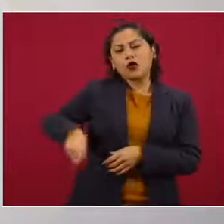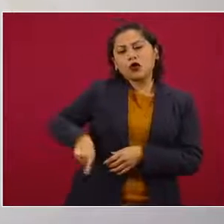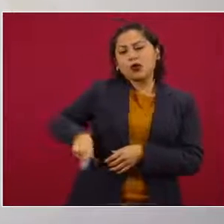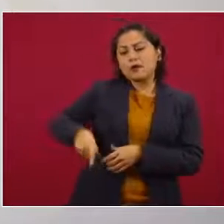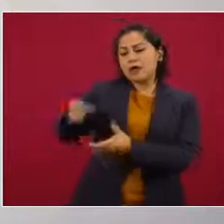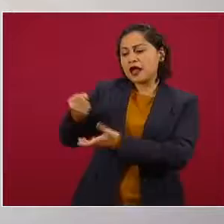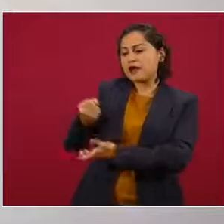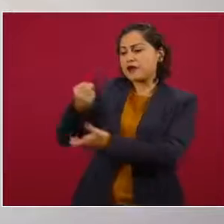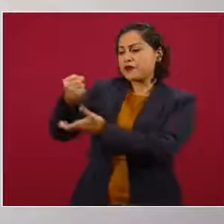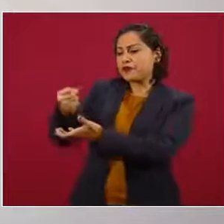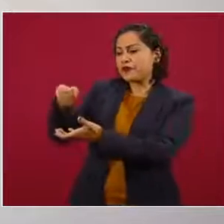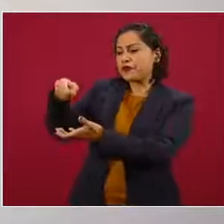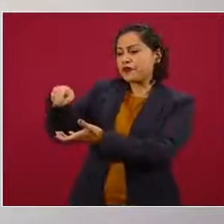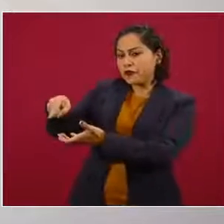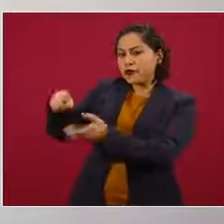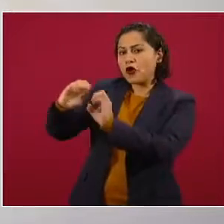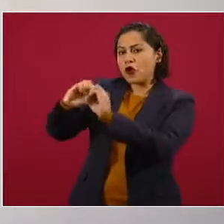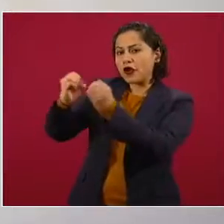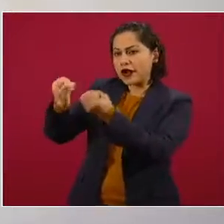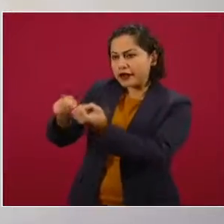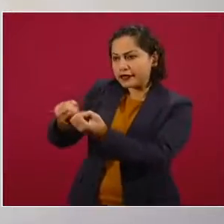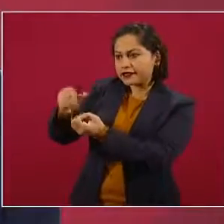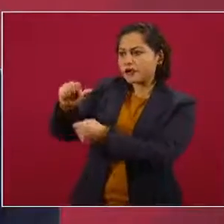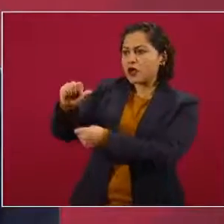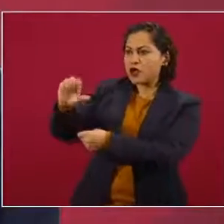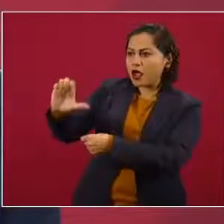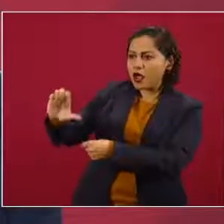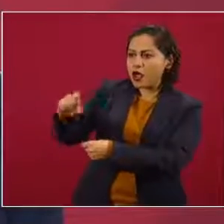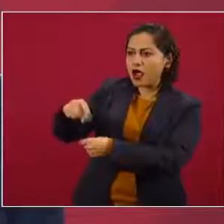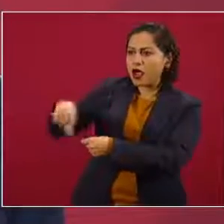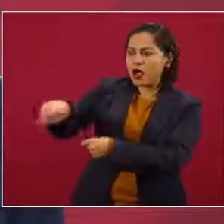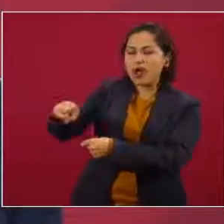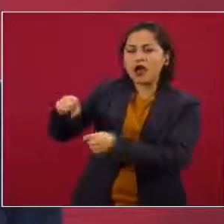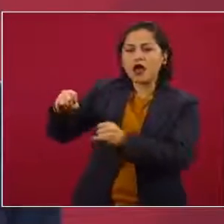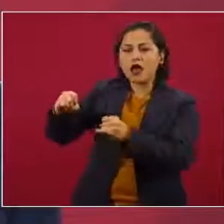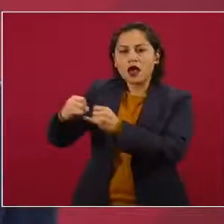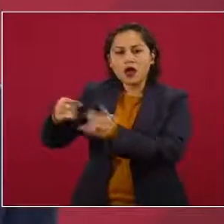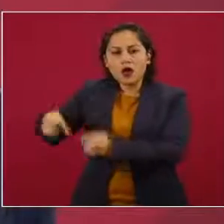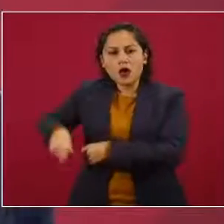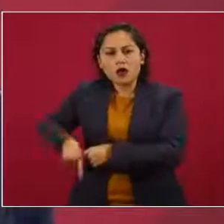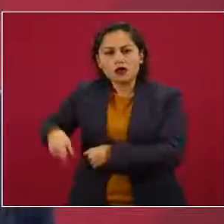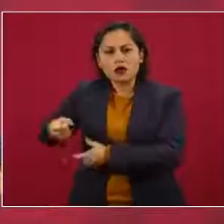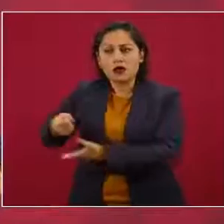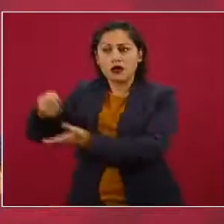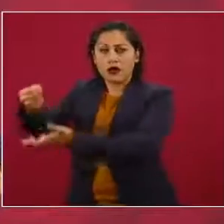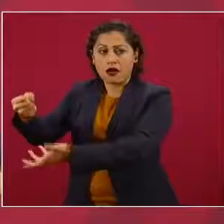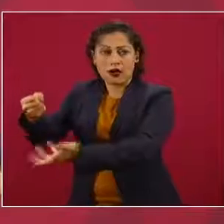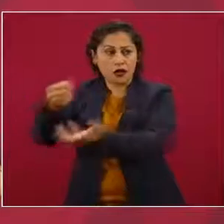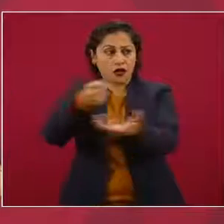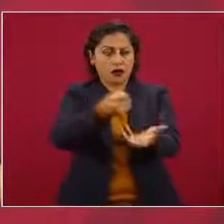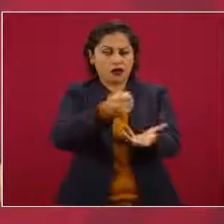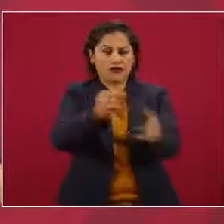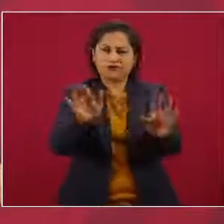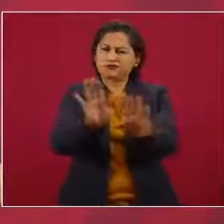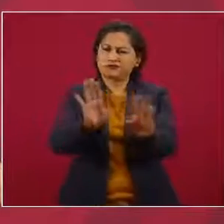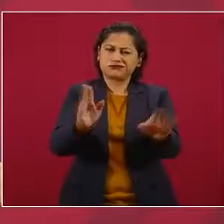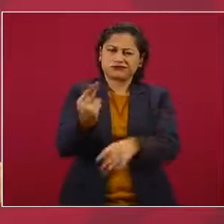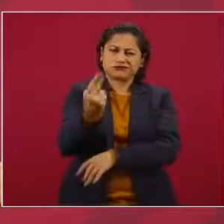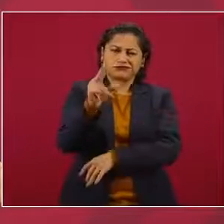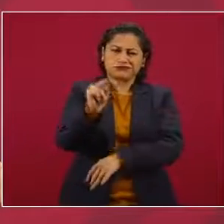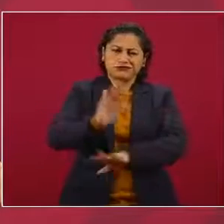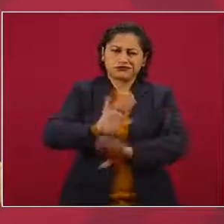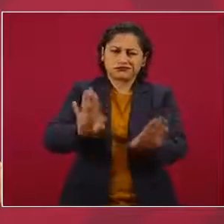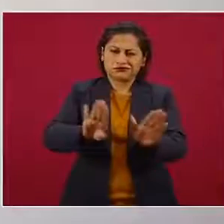¿Para qué tantas instancias? Entonces, es directo. Entonces, es eso nada más.